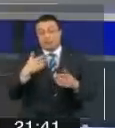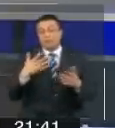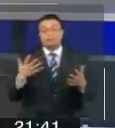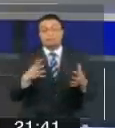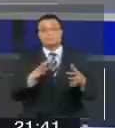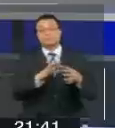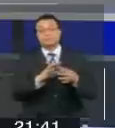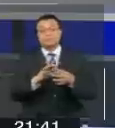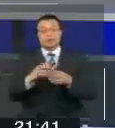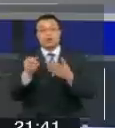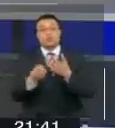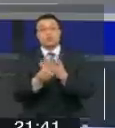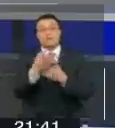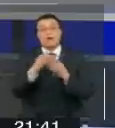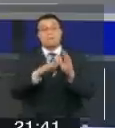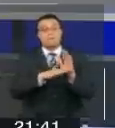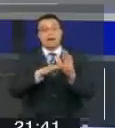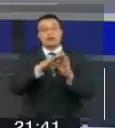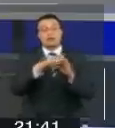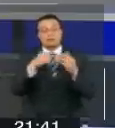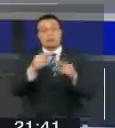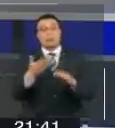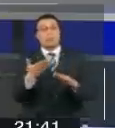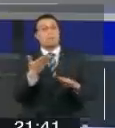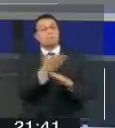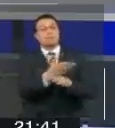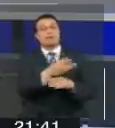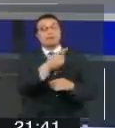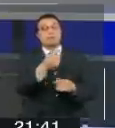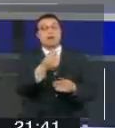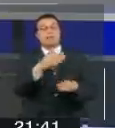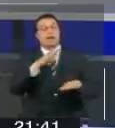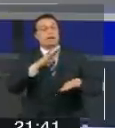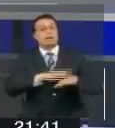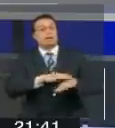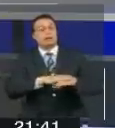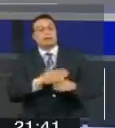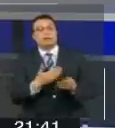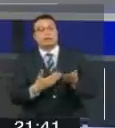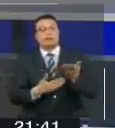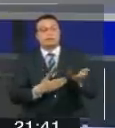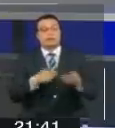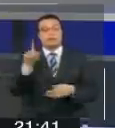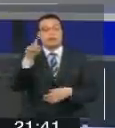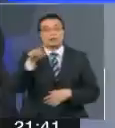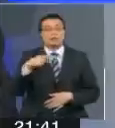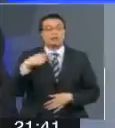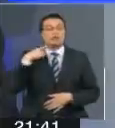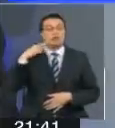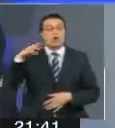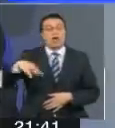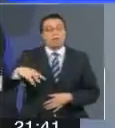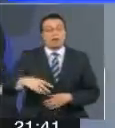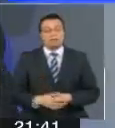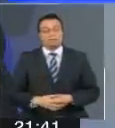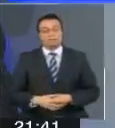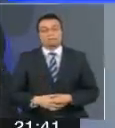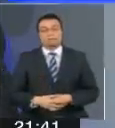respecto de la nueva mayoría habiéndole pedido financiamiento a SQM?